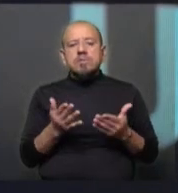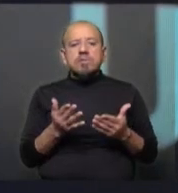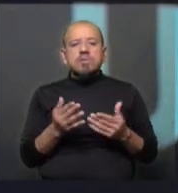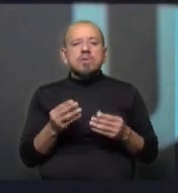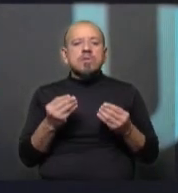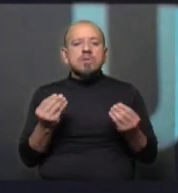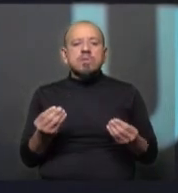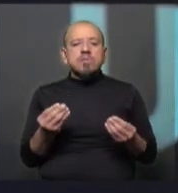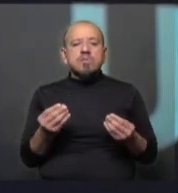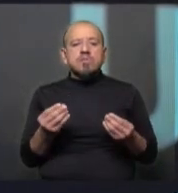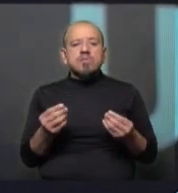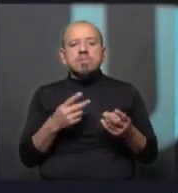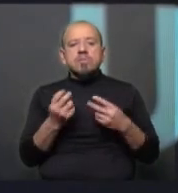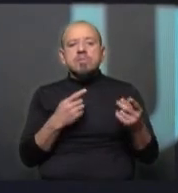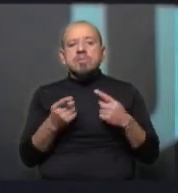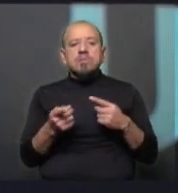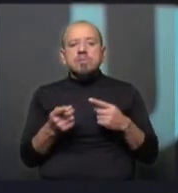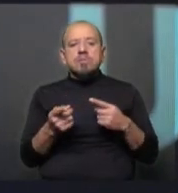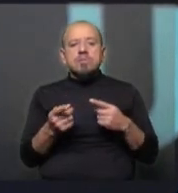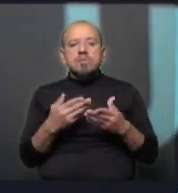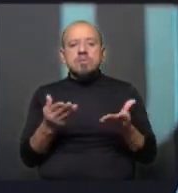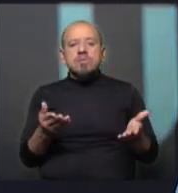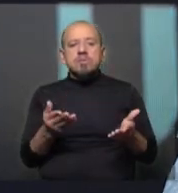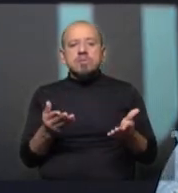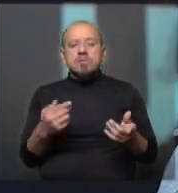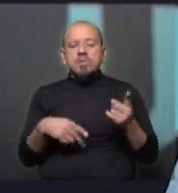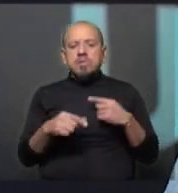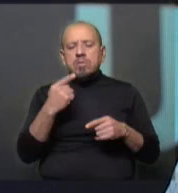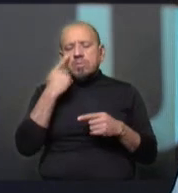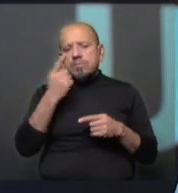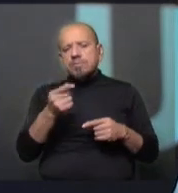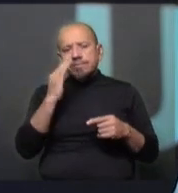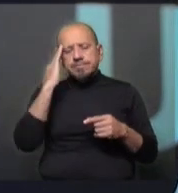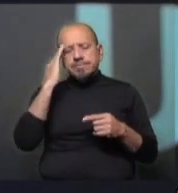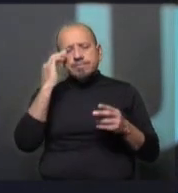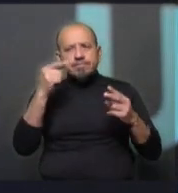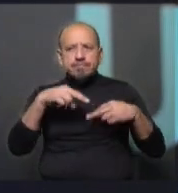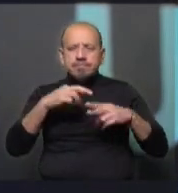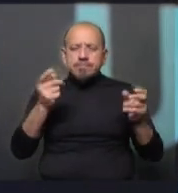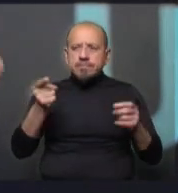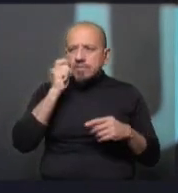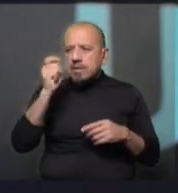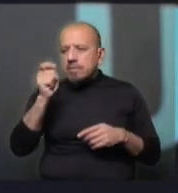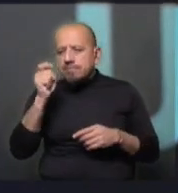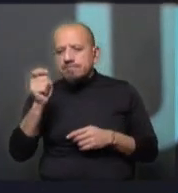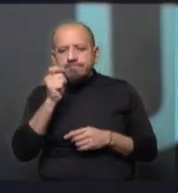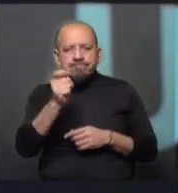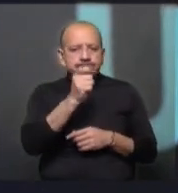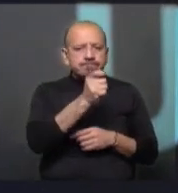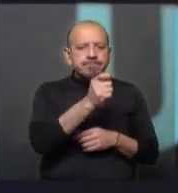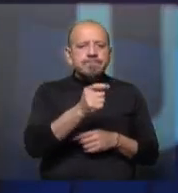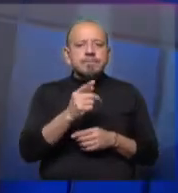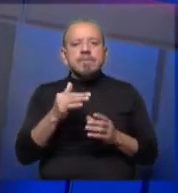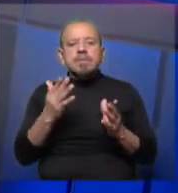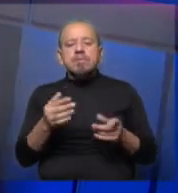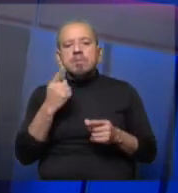cómo es tu búsqueda vamos a hacer el momento que ten poner de detective decir bueno de empiezo a buscar qué quiero qué quiero contar qué Quiero ver cómo